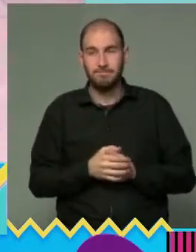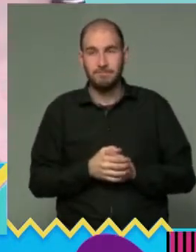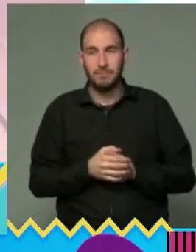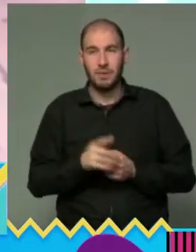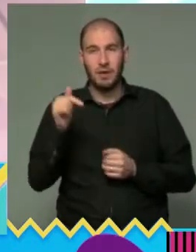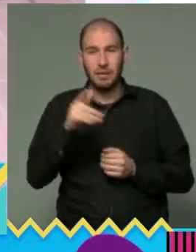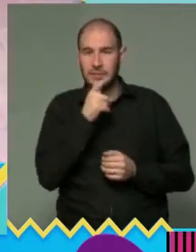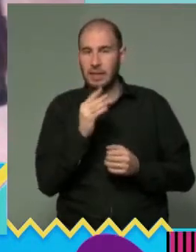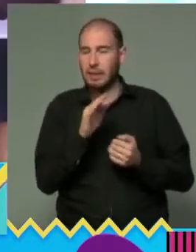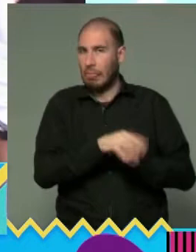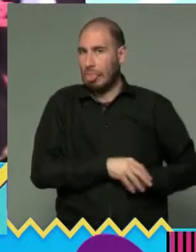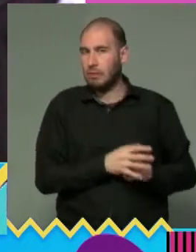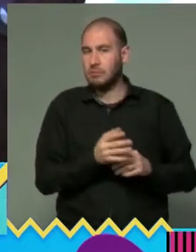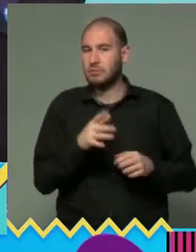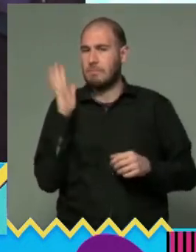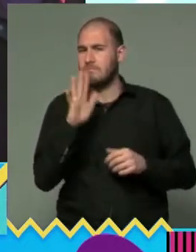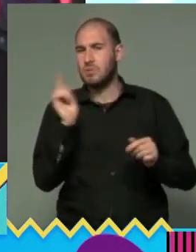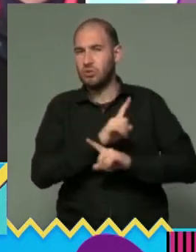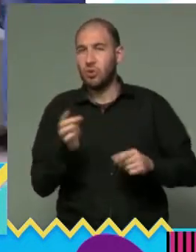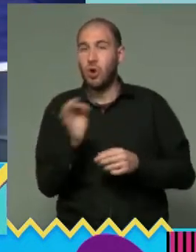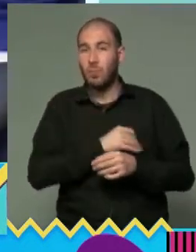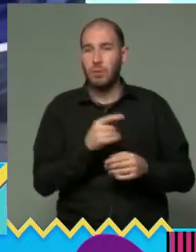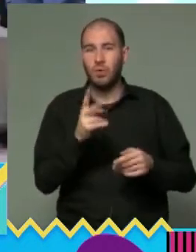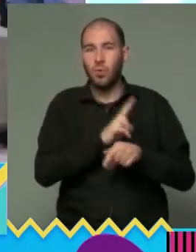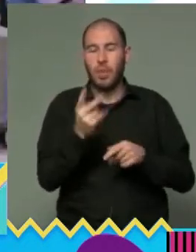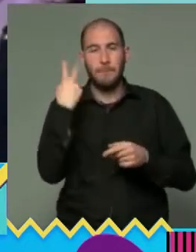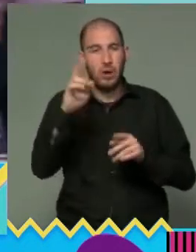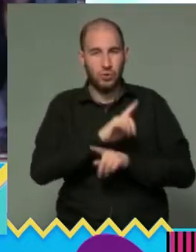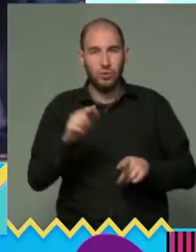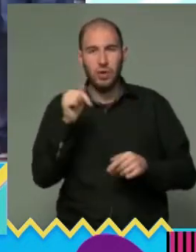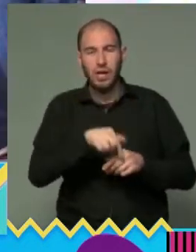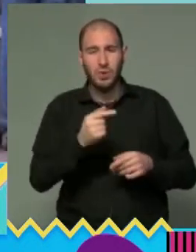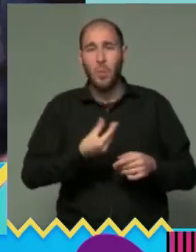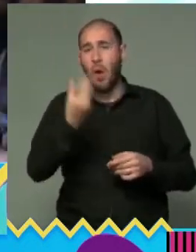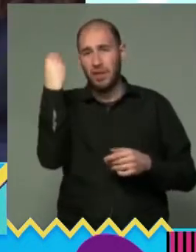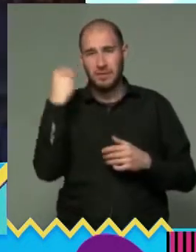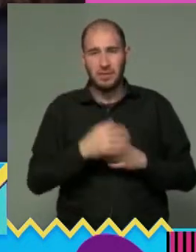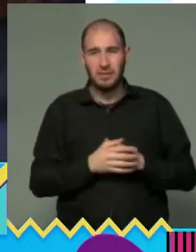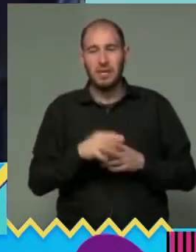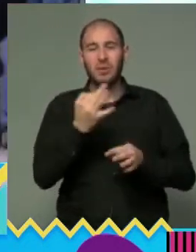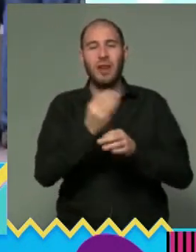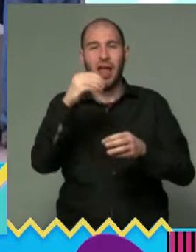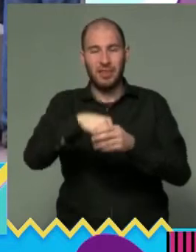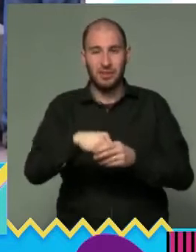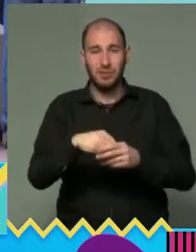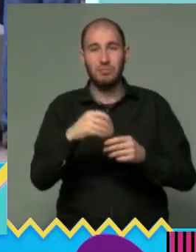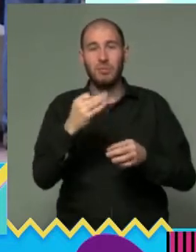se tapa para evitar posibles represalias o para no quedar más desprotegidos. Eso sucede mucho en las escuelas. Es como cualquier otro tipo de